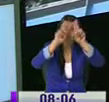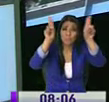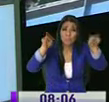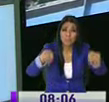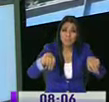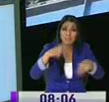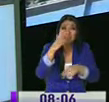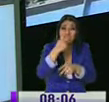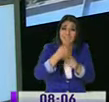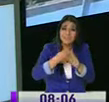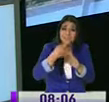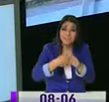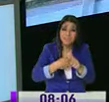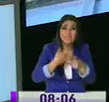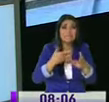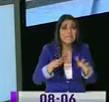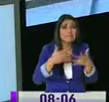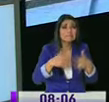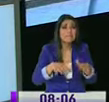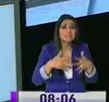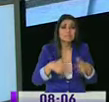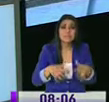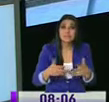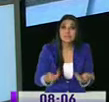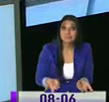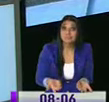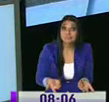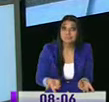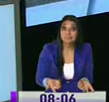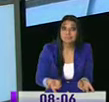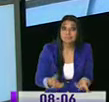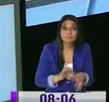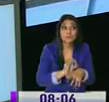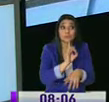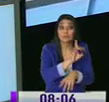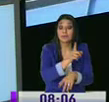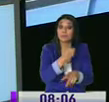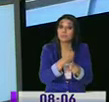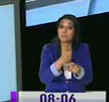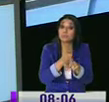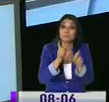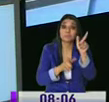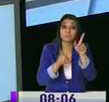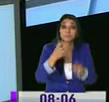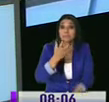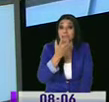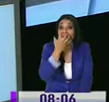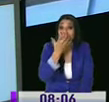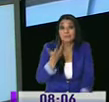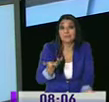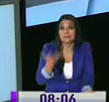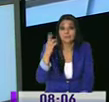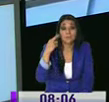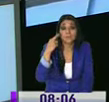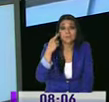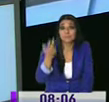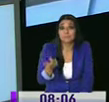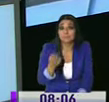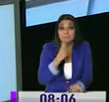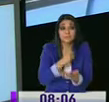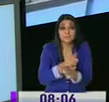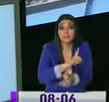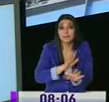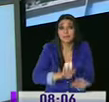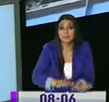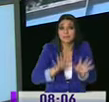otro es que ya vamos a poner el les dejamos es el porque el malestar de la gente ese es el porqué la molestia que se tiene